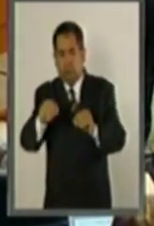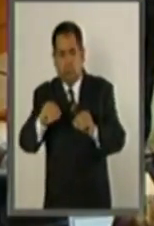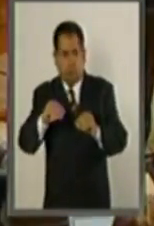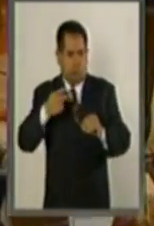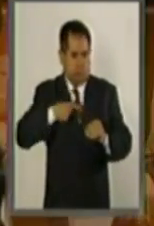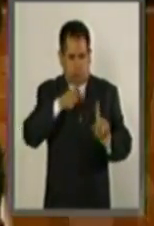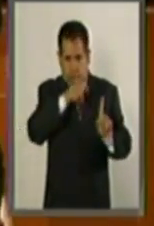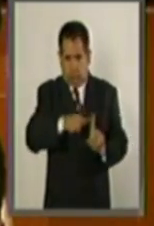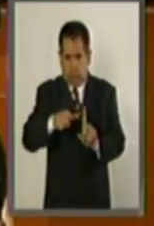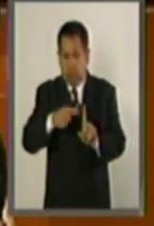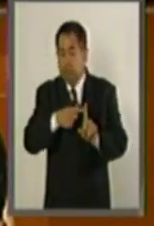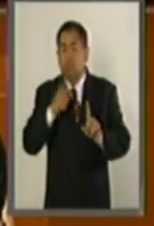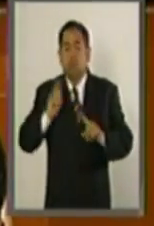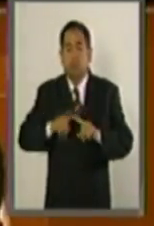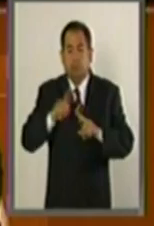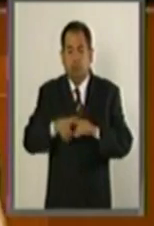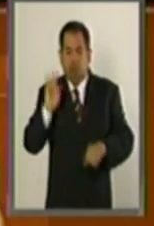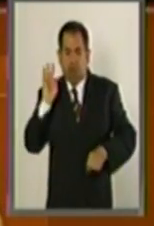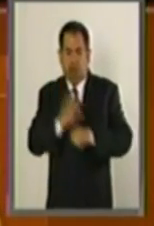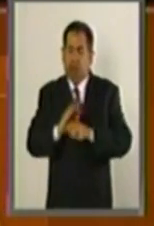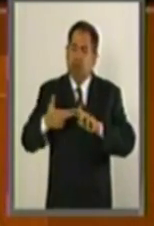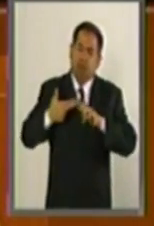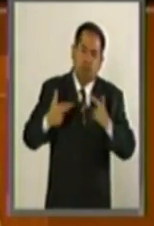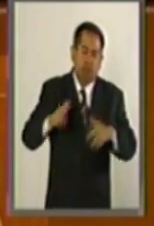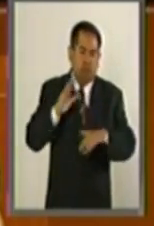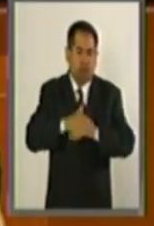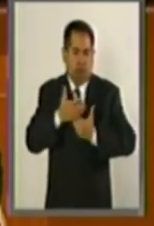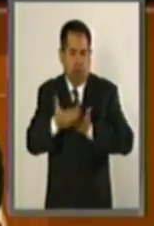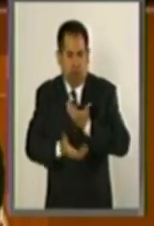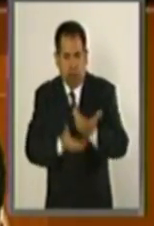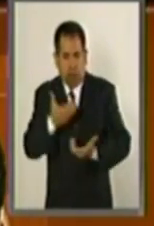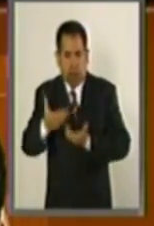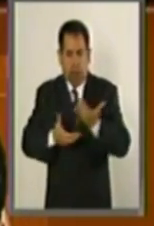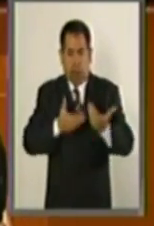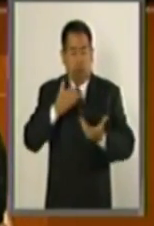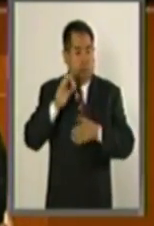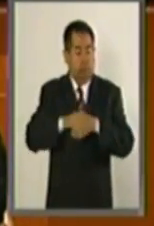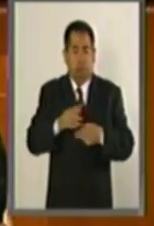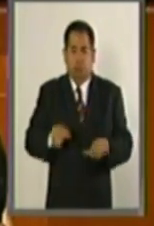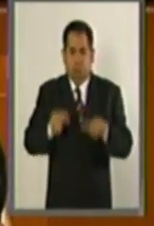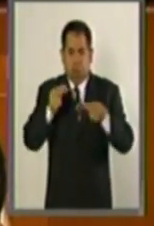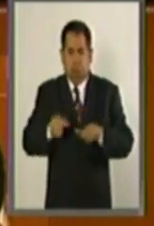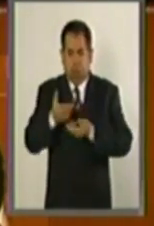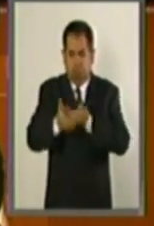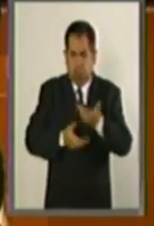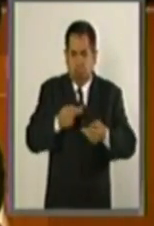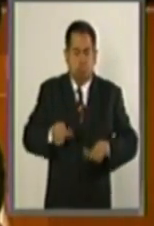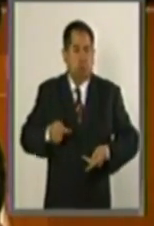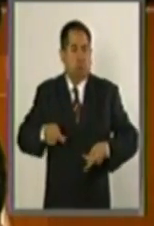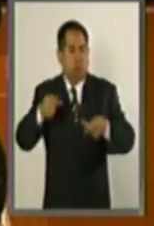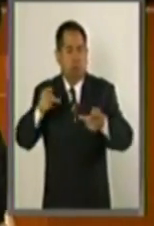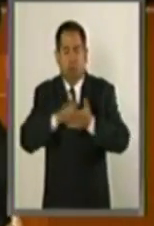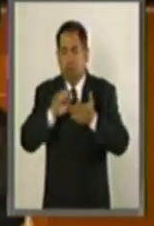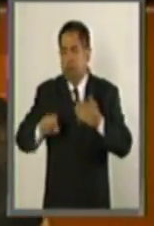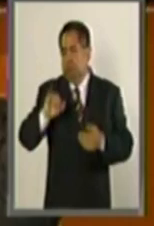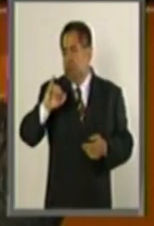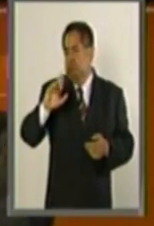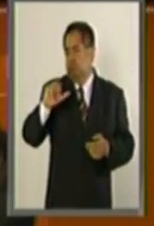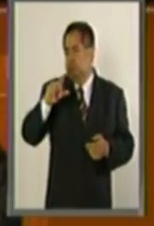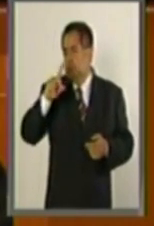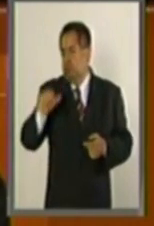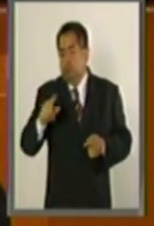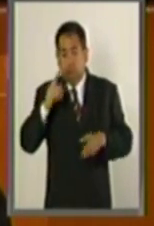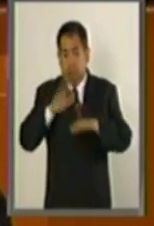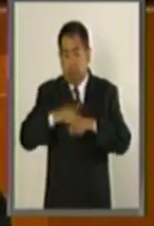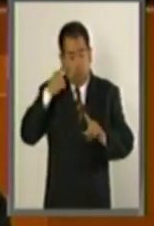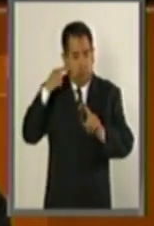una de sus prioridades fortalecer las relaciones comerciales que se han venido estableciendo con países como Irlanda, pero no